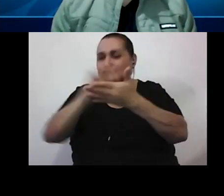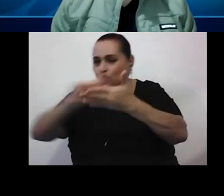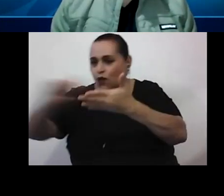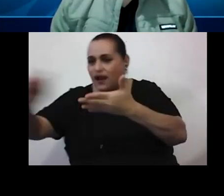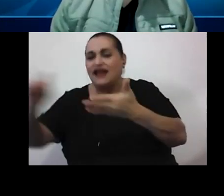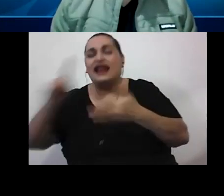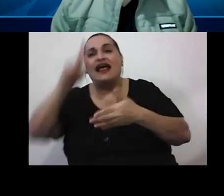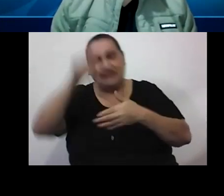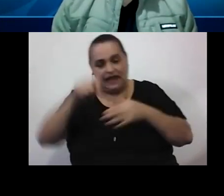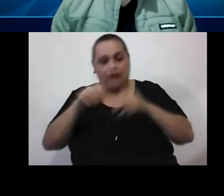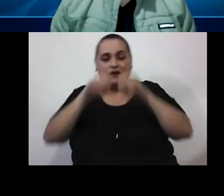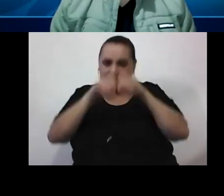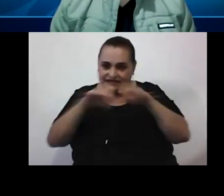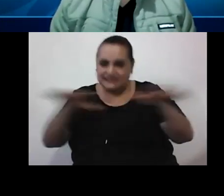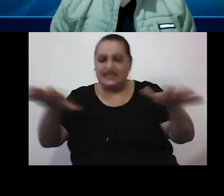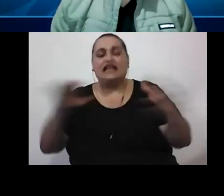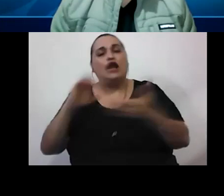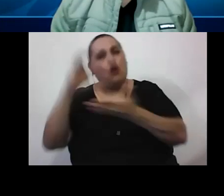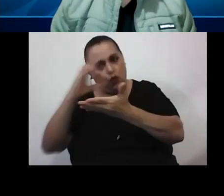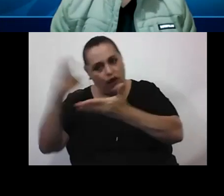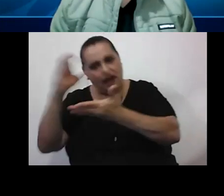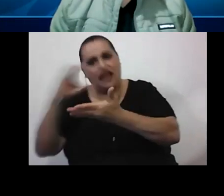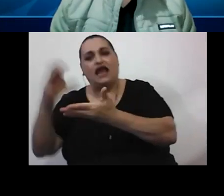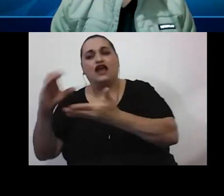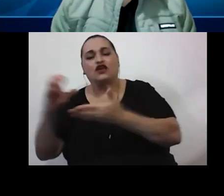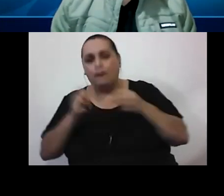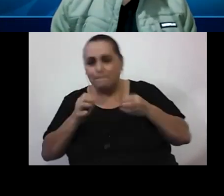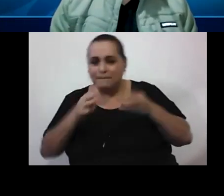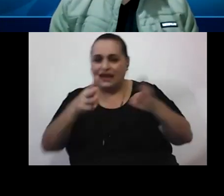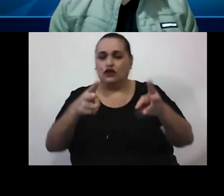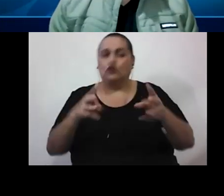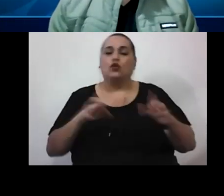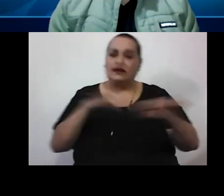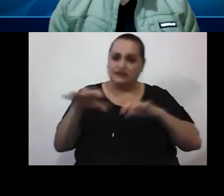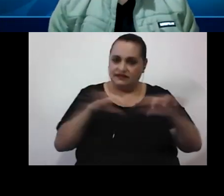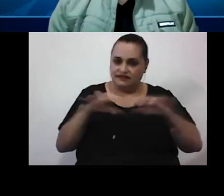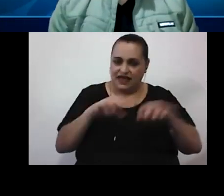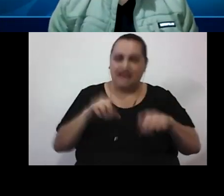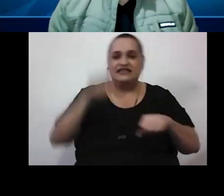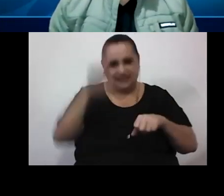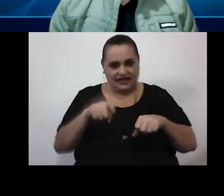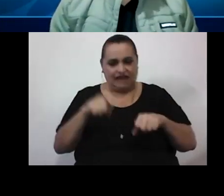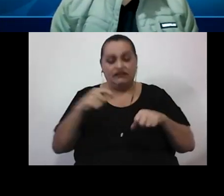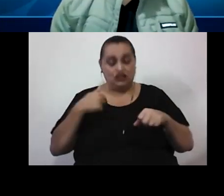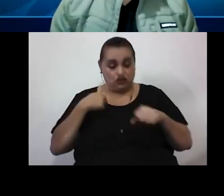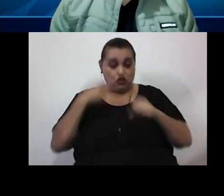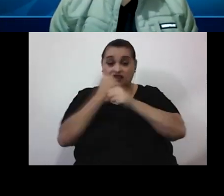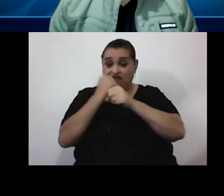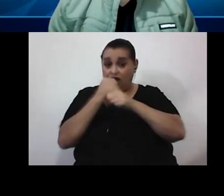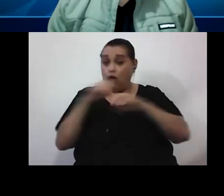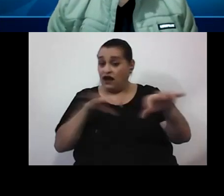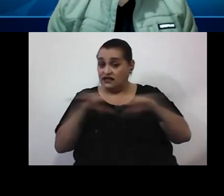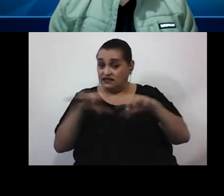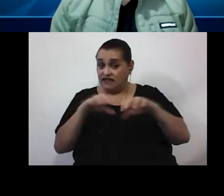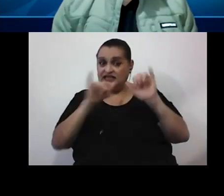a secundaria, el método y las actividades. Yo trabajo con muchas actividades así, incluso con